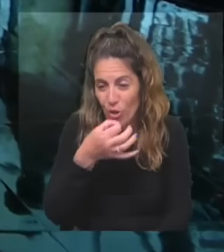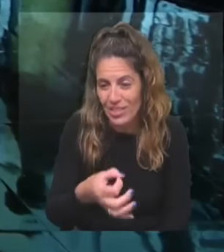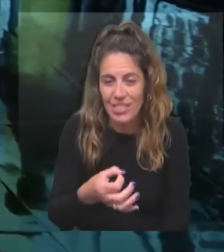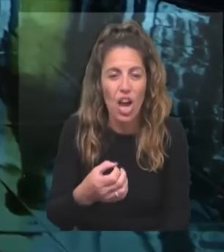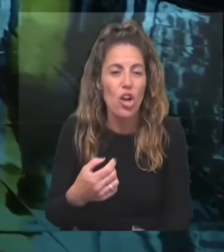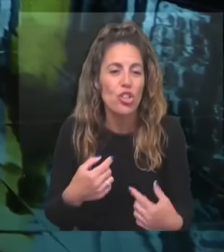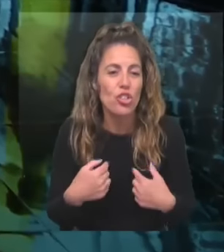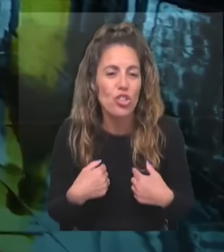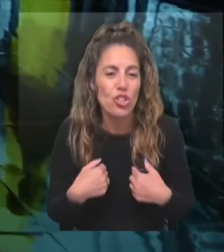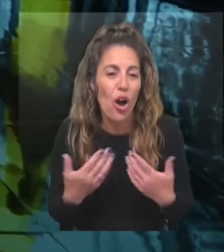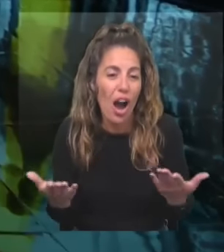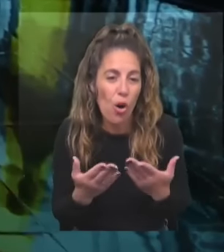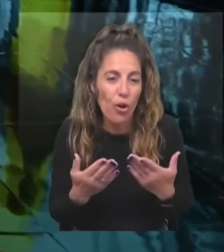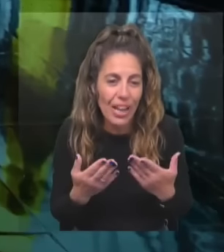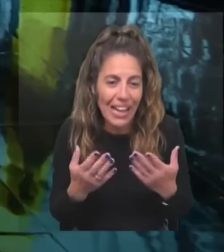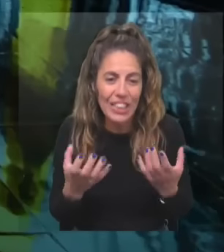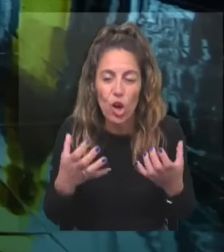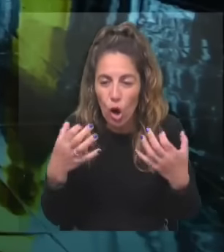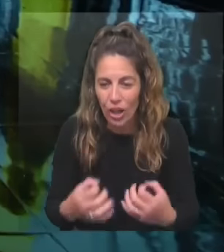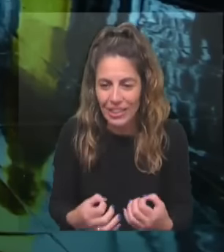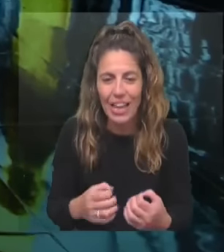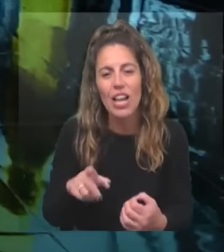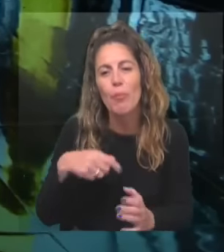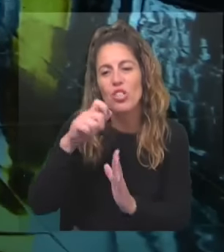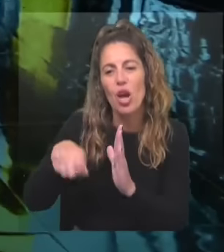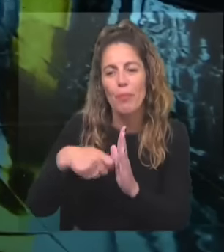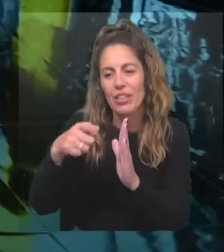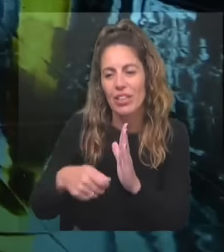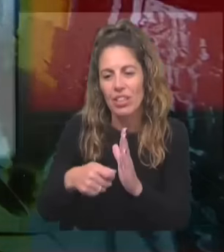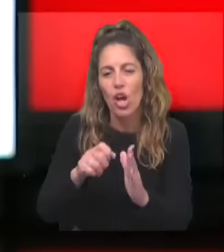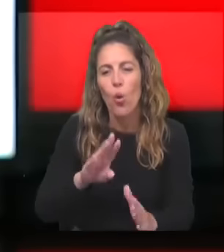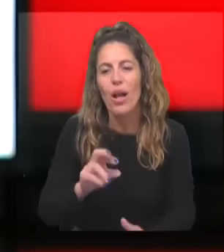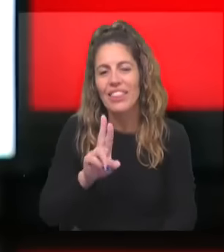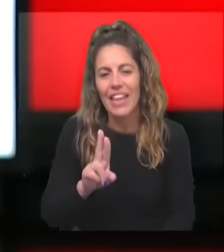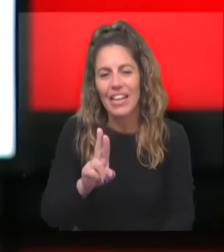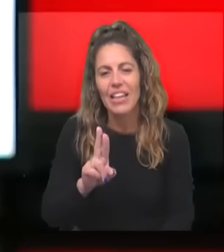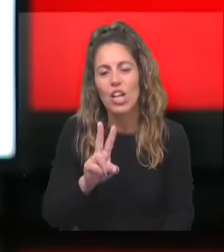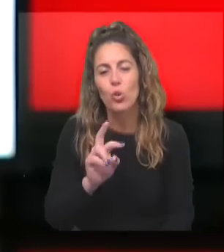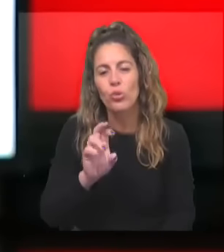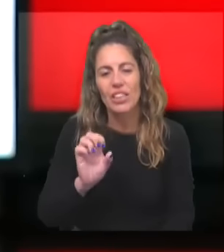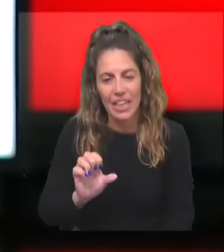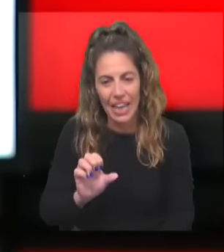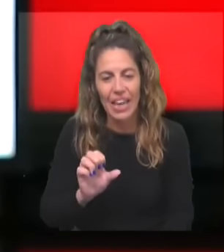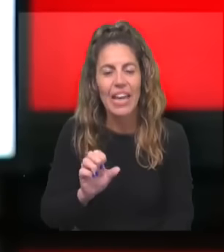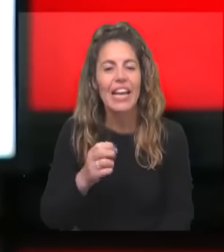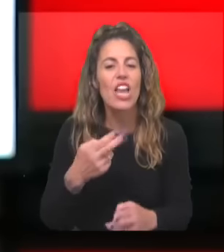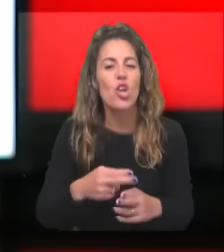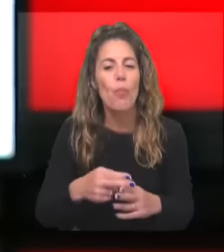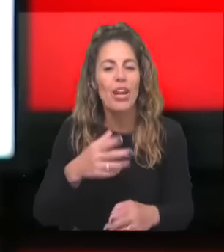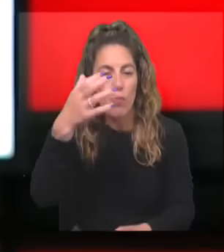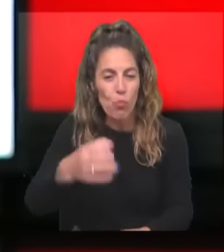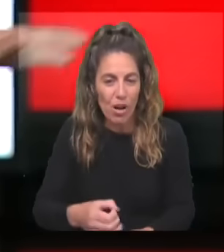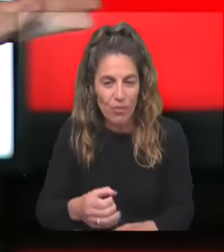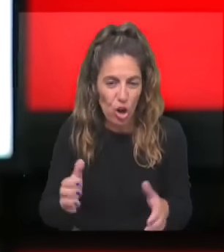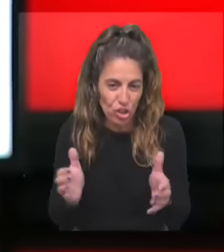tengo el gran empeño ahora de lograr concretar la próxima película de Walter Tournier, que se llama Pueblo Chico, que es una película en stop motion. Walter Tournier es un